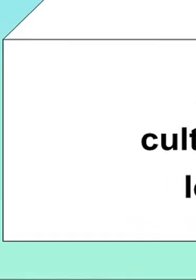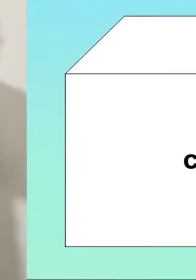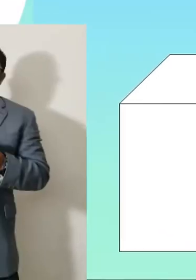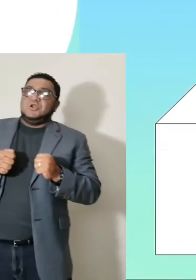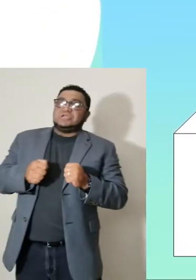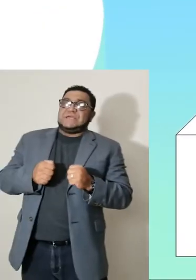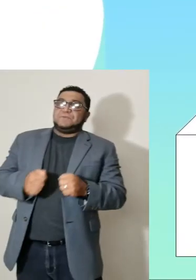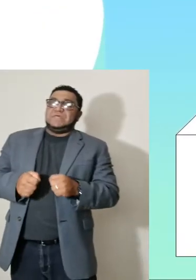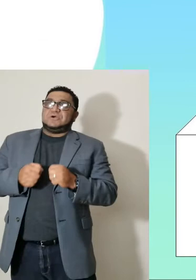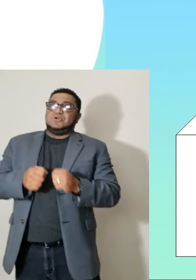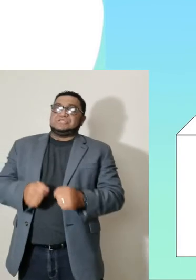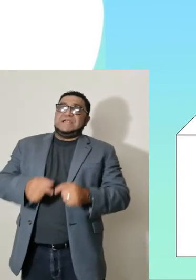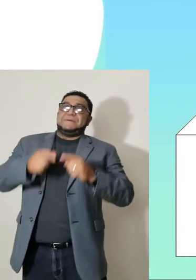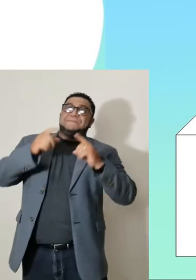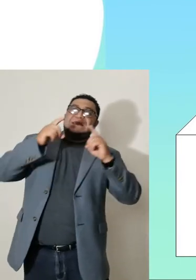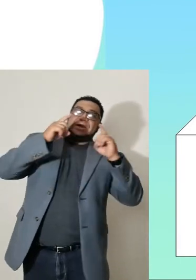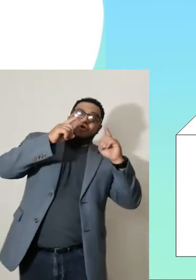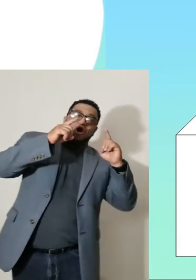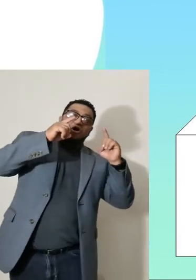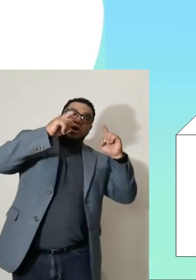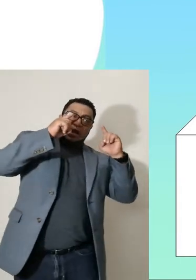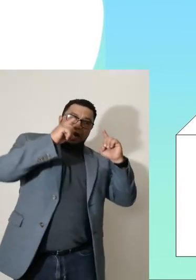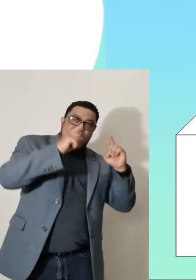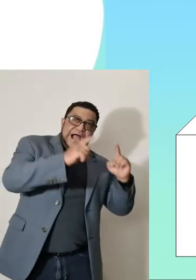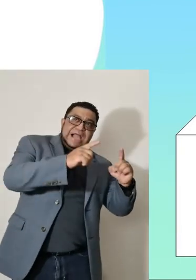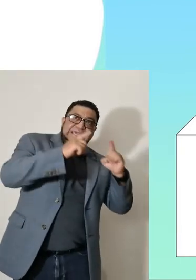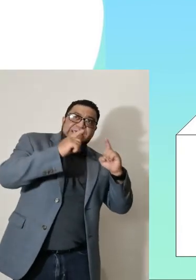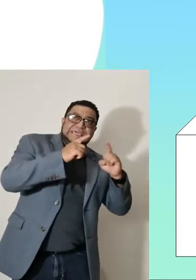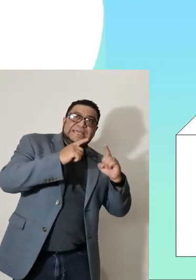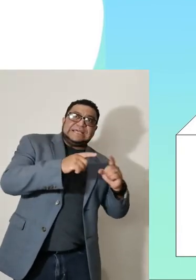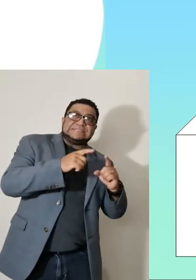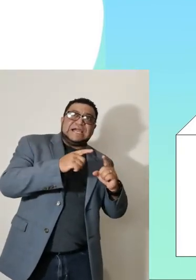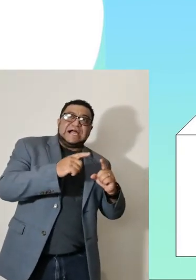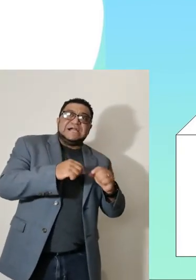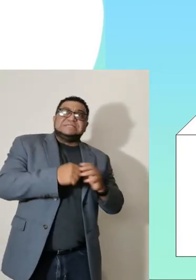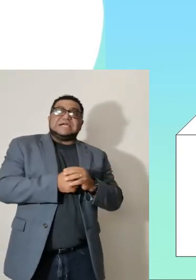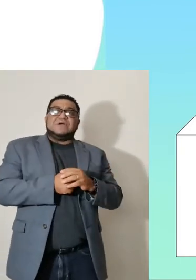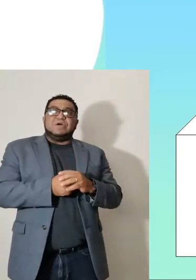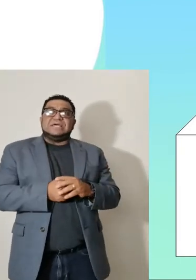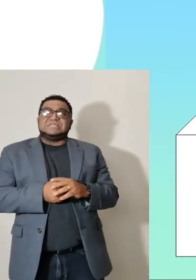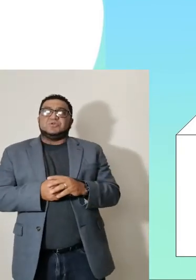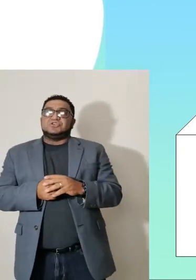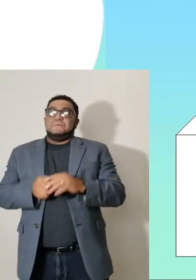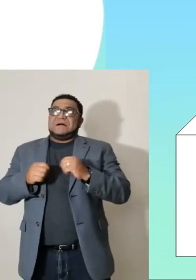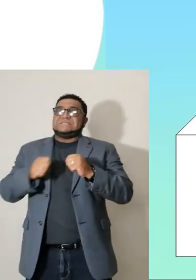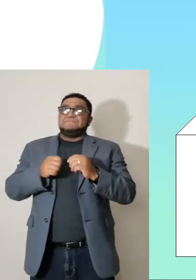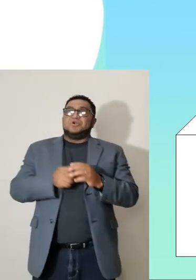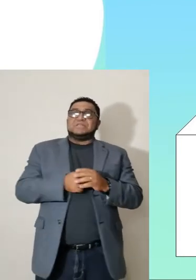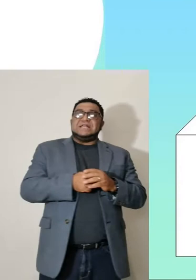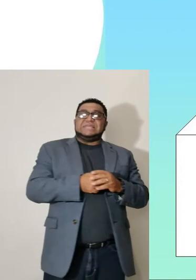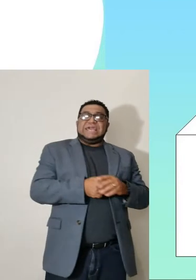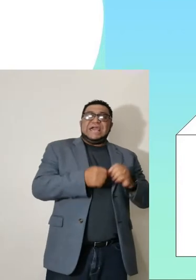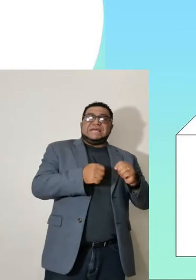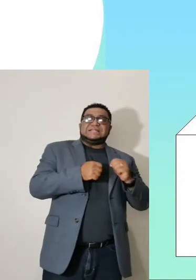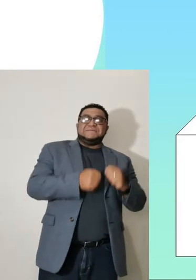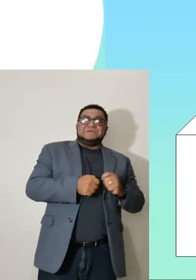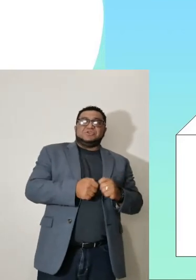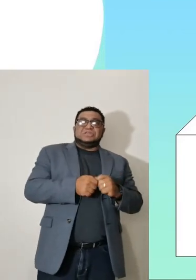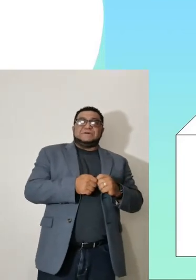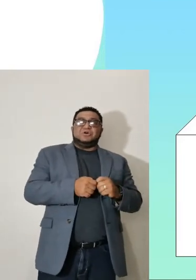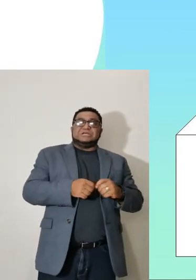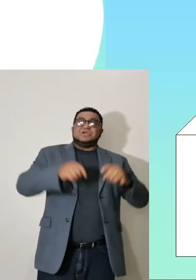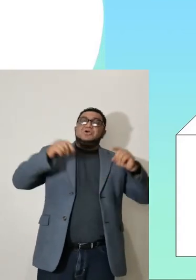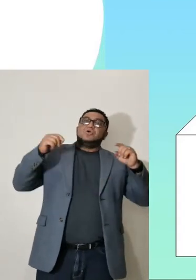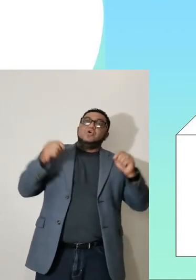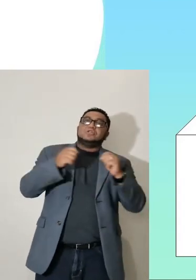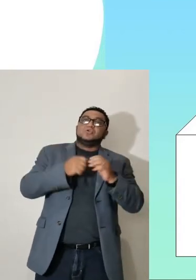de españa no se puede desconocer el papel que jugó la iglesia ya que fue la institución más importante en la transmisión